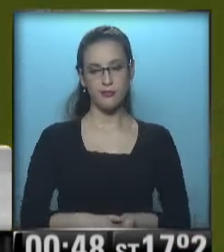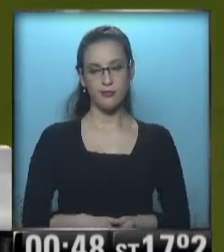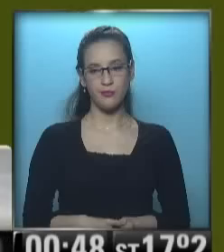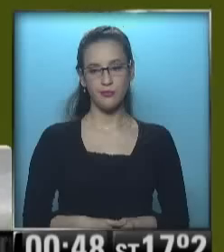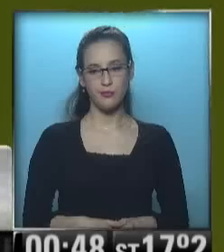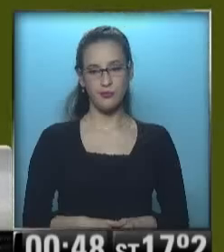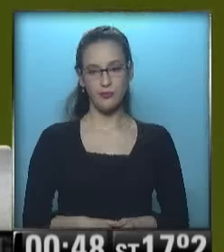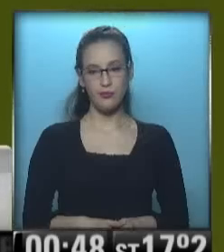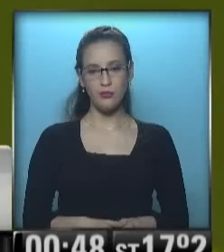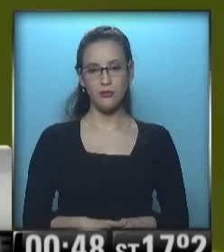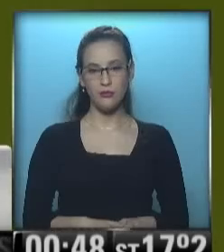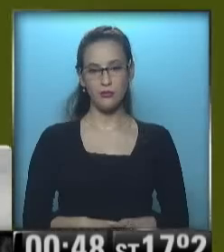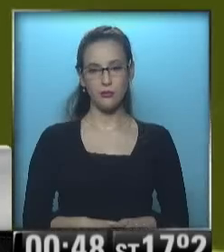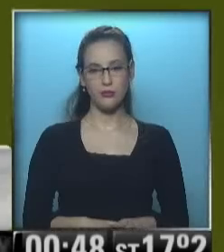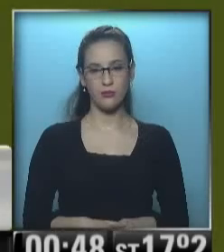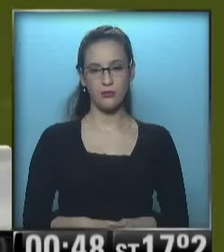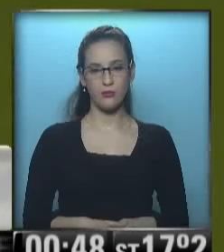como un puente.